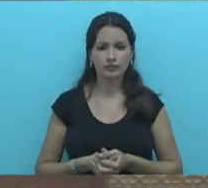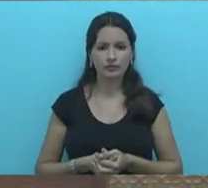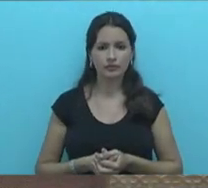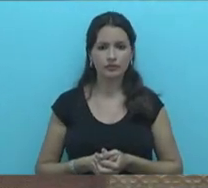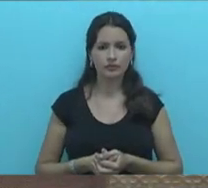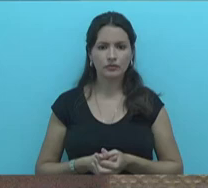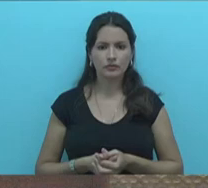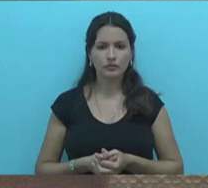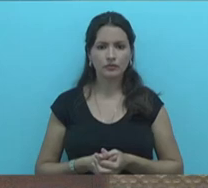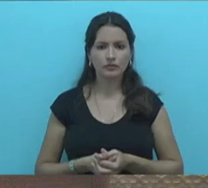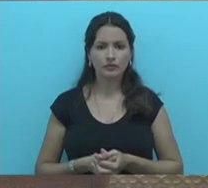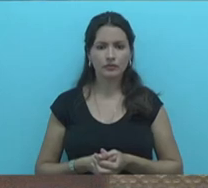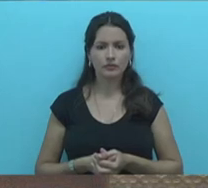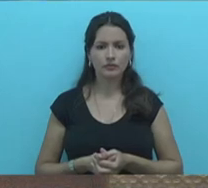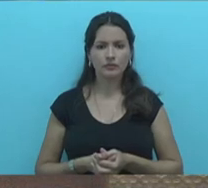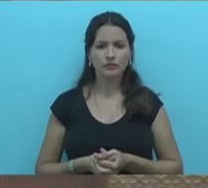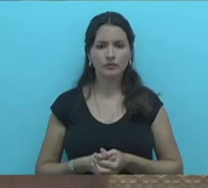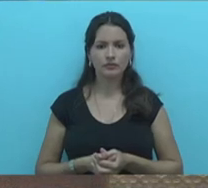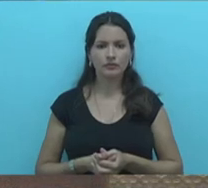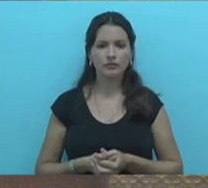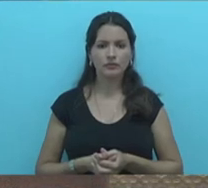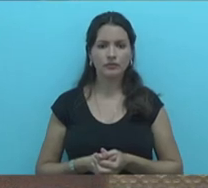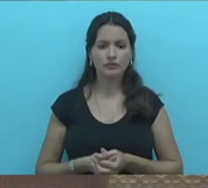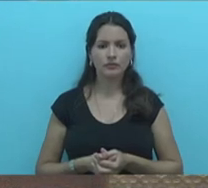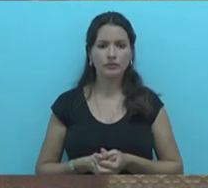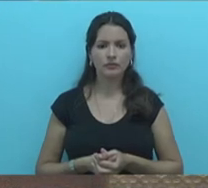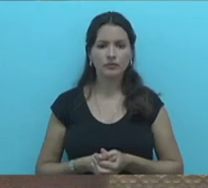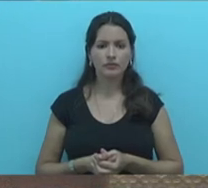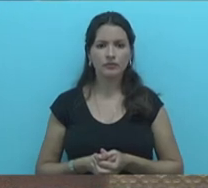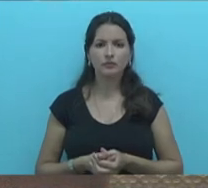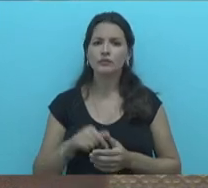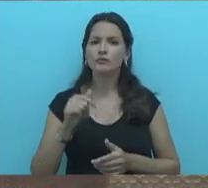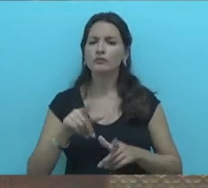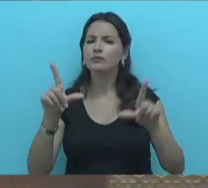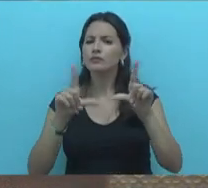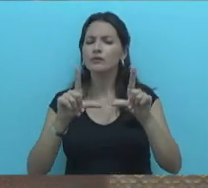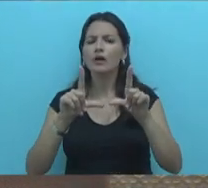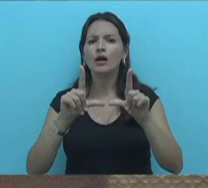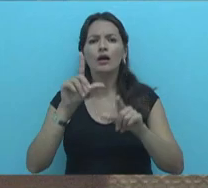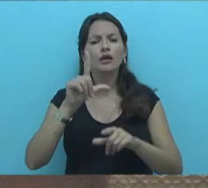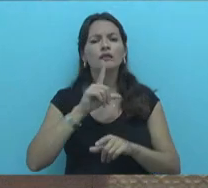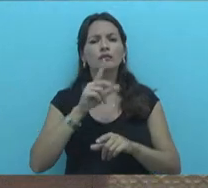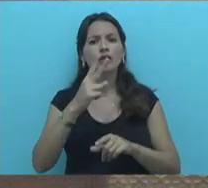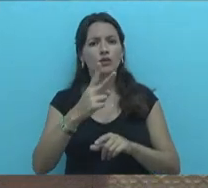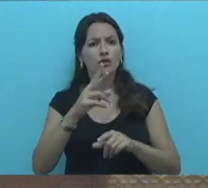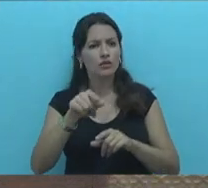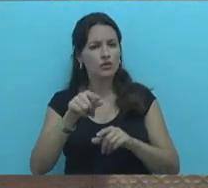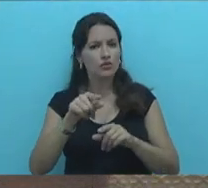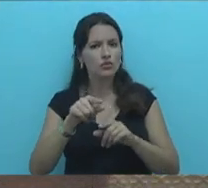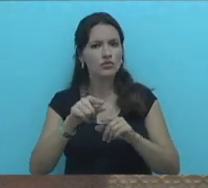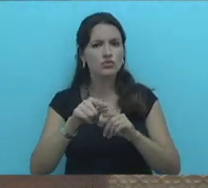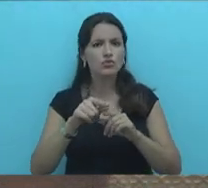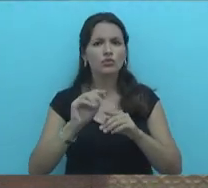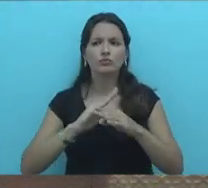país. Canal 3 y LT2 tienen referencias que trascienden los límites de la frontera de la provincia de Santa Fe. Así